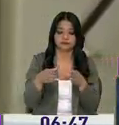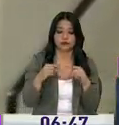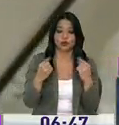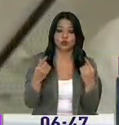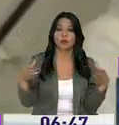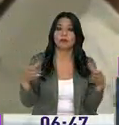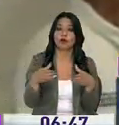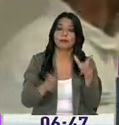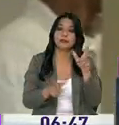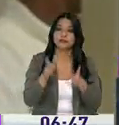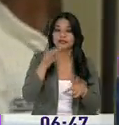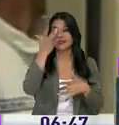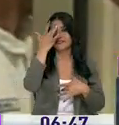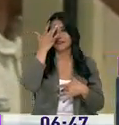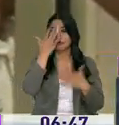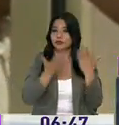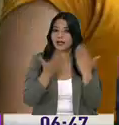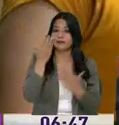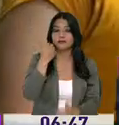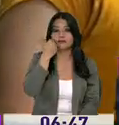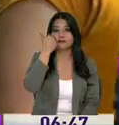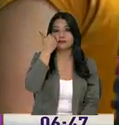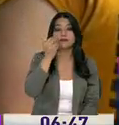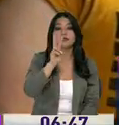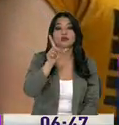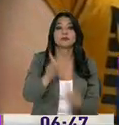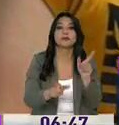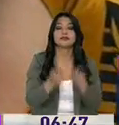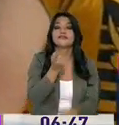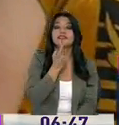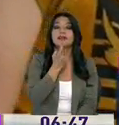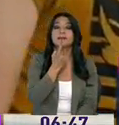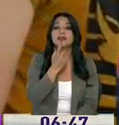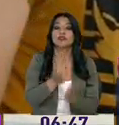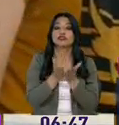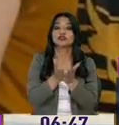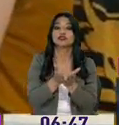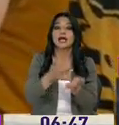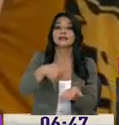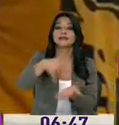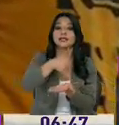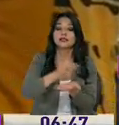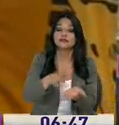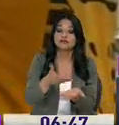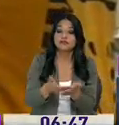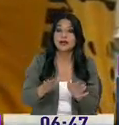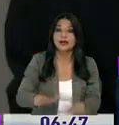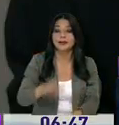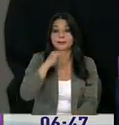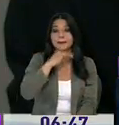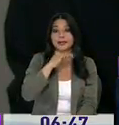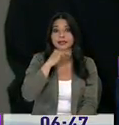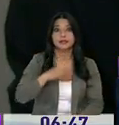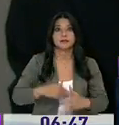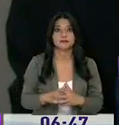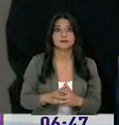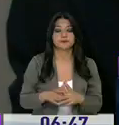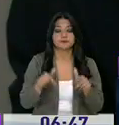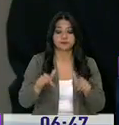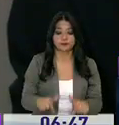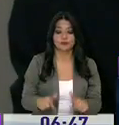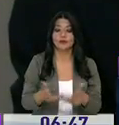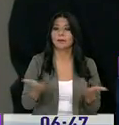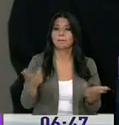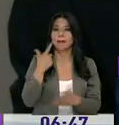de posibles febriles a 21 tripulantes filipinos de un buque aceitero que llegó de paso al puerto de Manta. El aparato de este técnico que sirve para